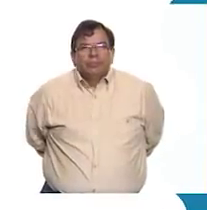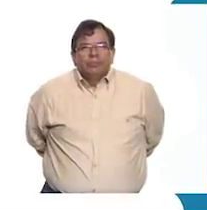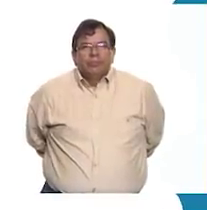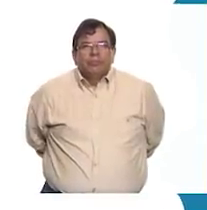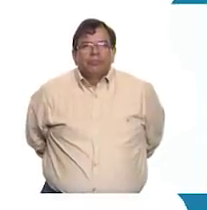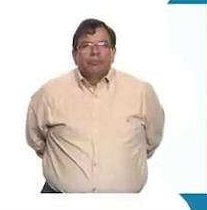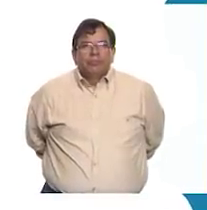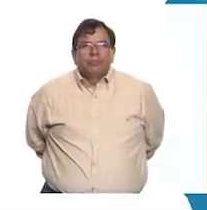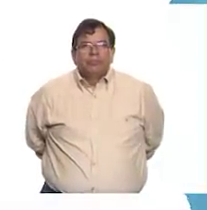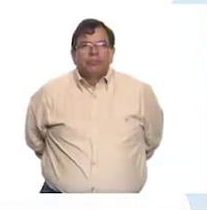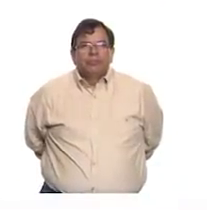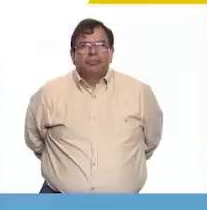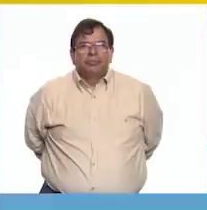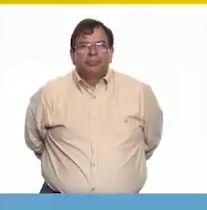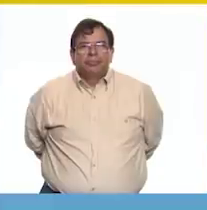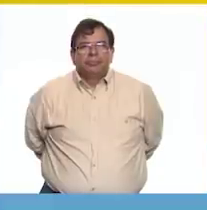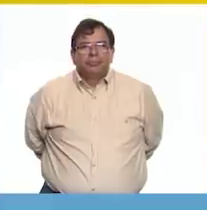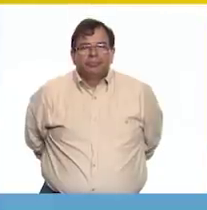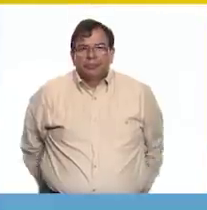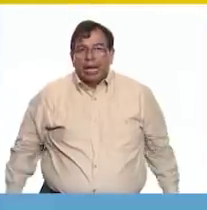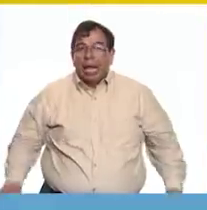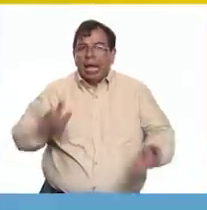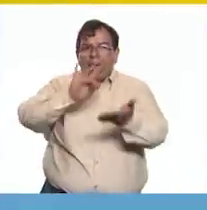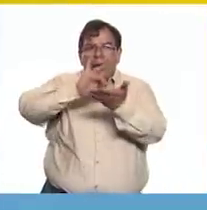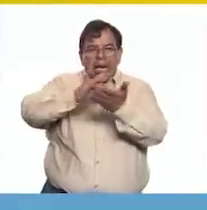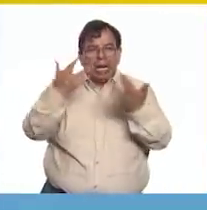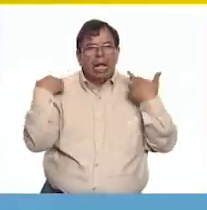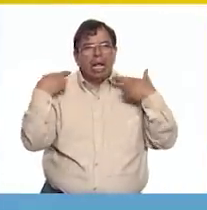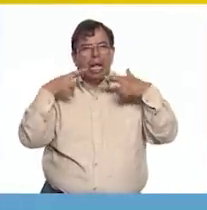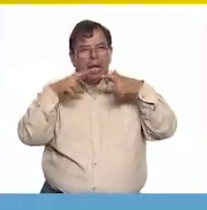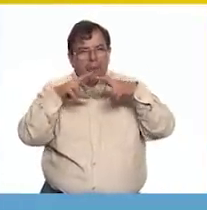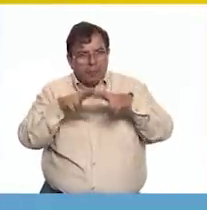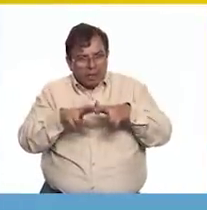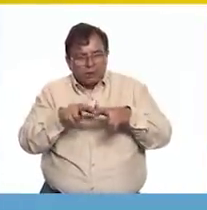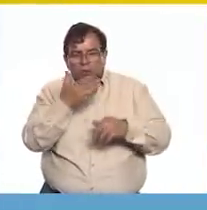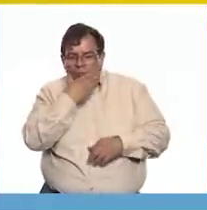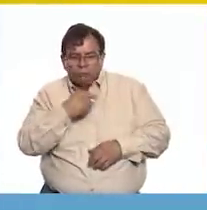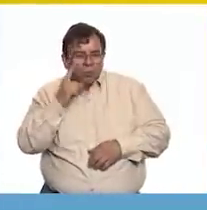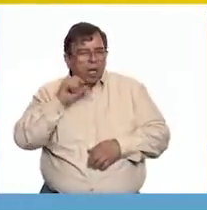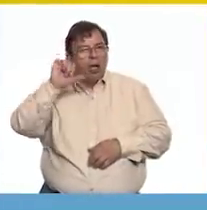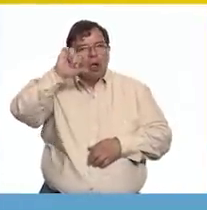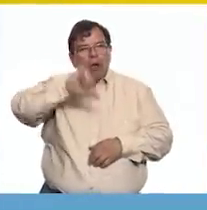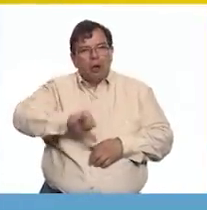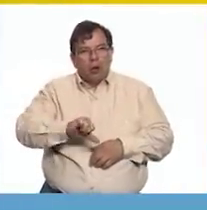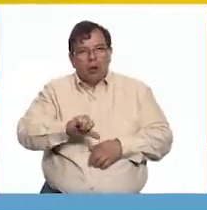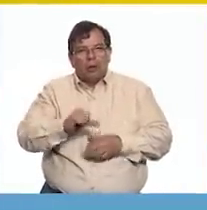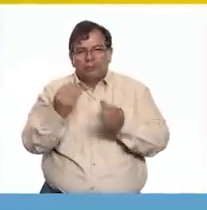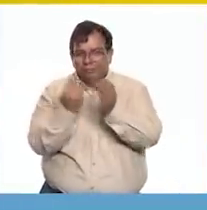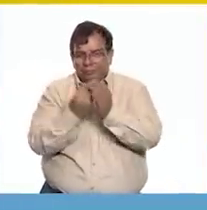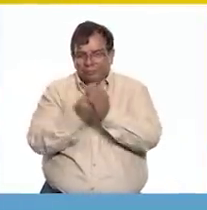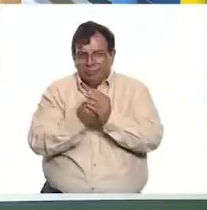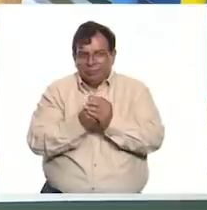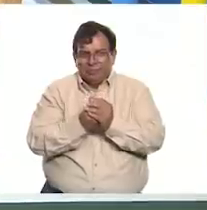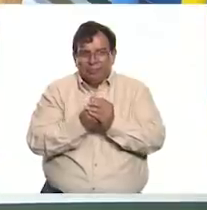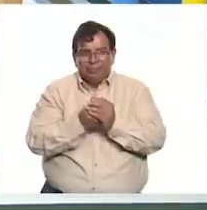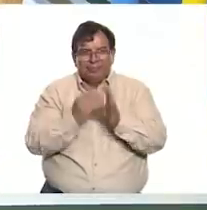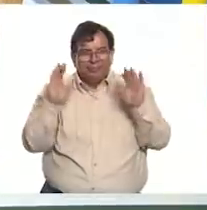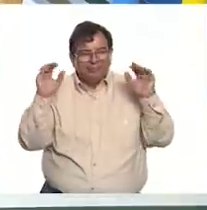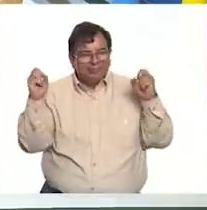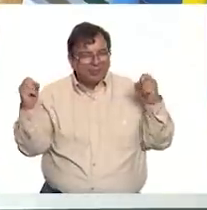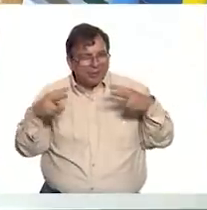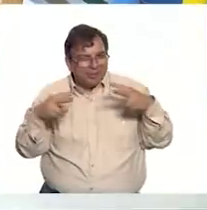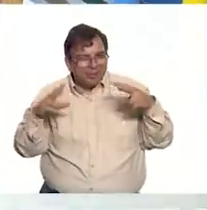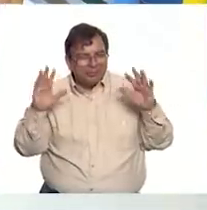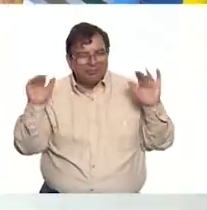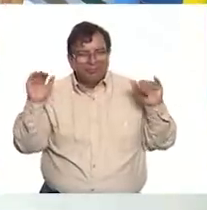aprendencasa.cep.gob.mx. Le damos las gracias a las maestras y los maestros que el día de hoy nos dieron clases. ¡Nos vemos!